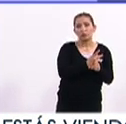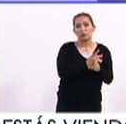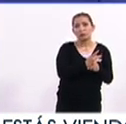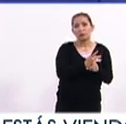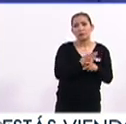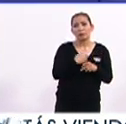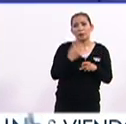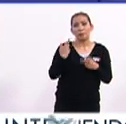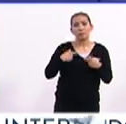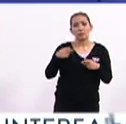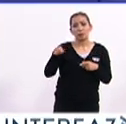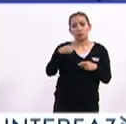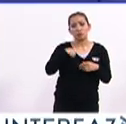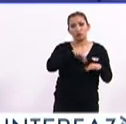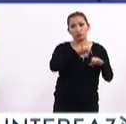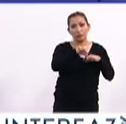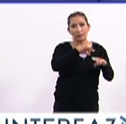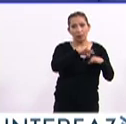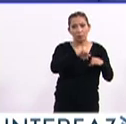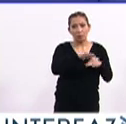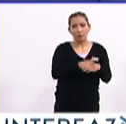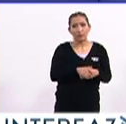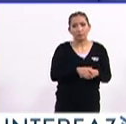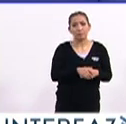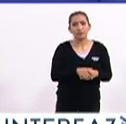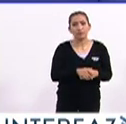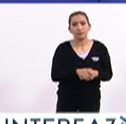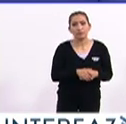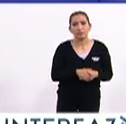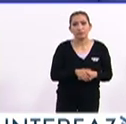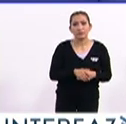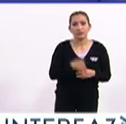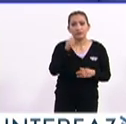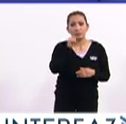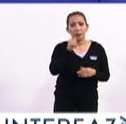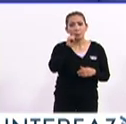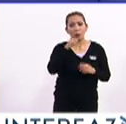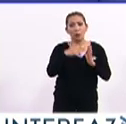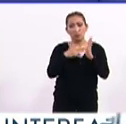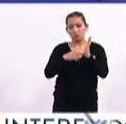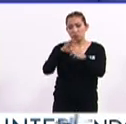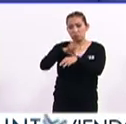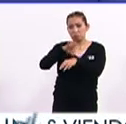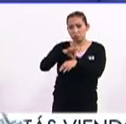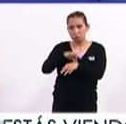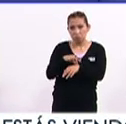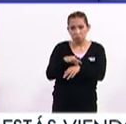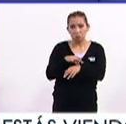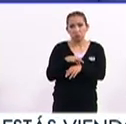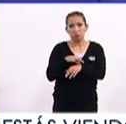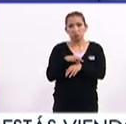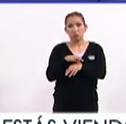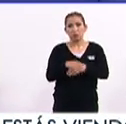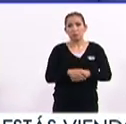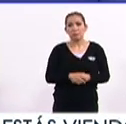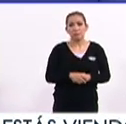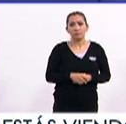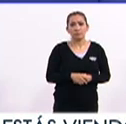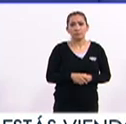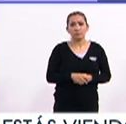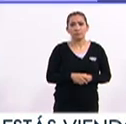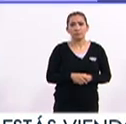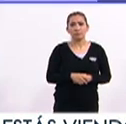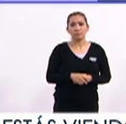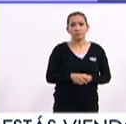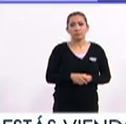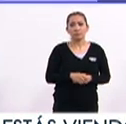pacientes, necesitamos trabajar de la mano siempre del protocolo clínico de los médicos, y entonces